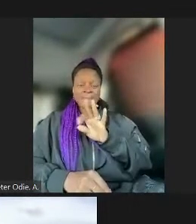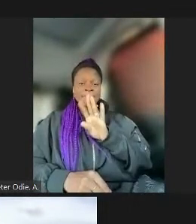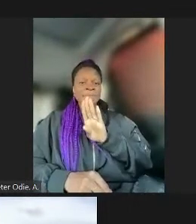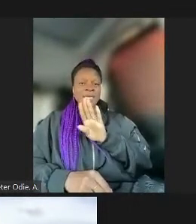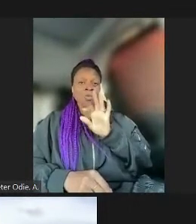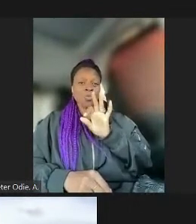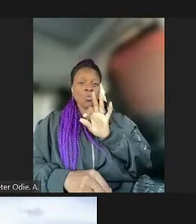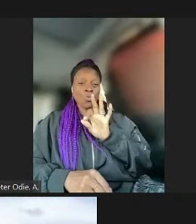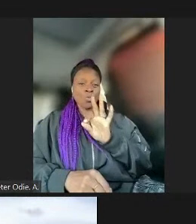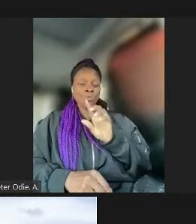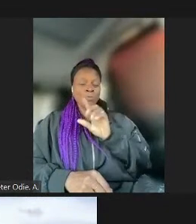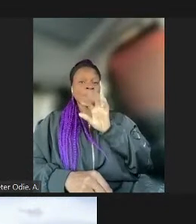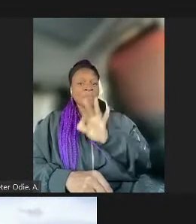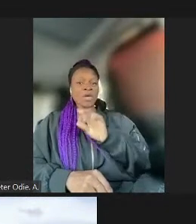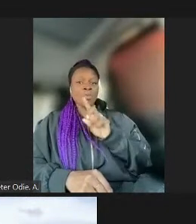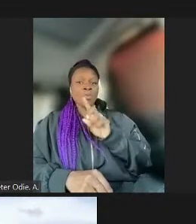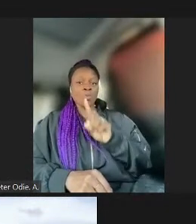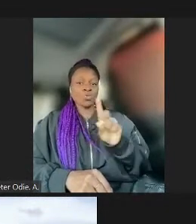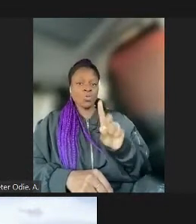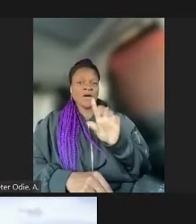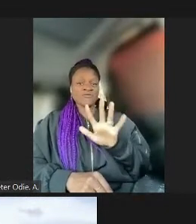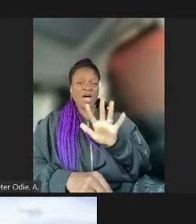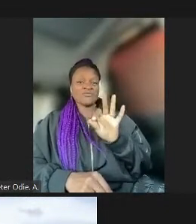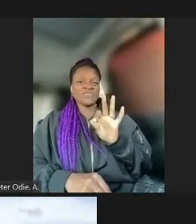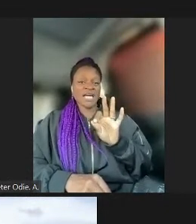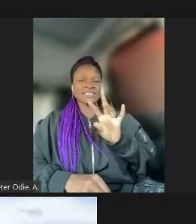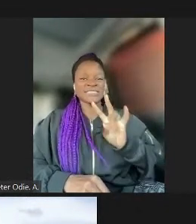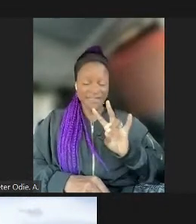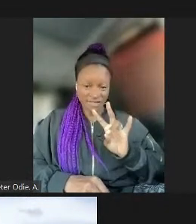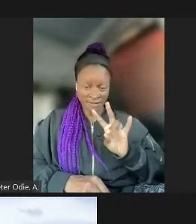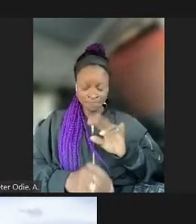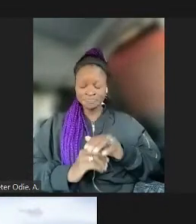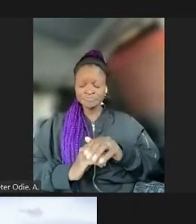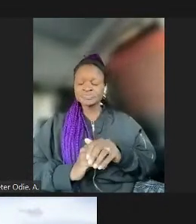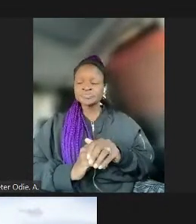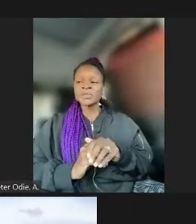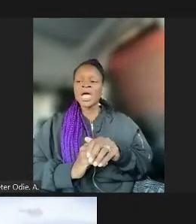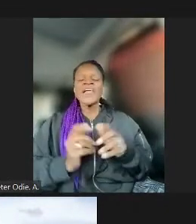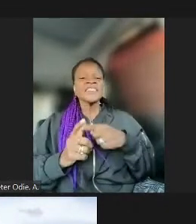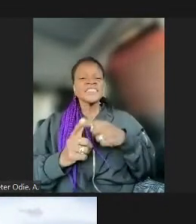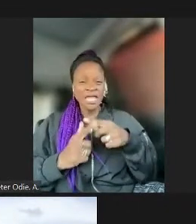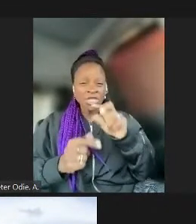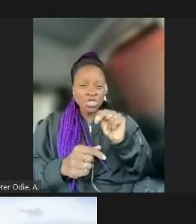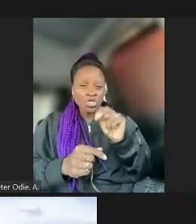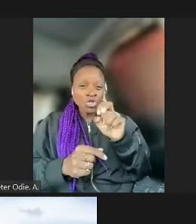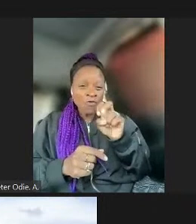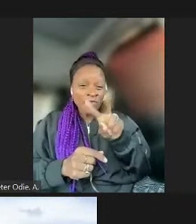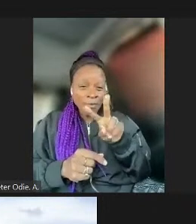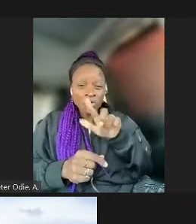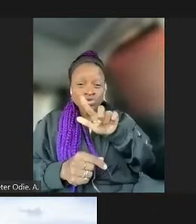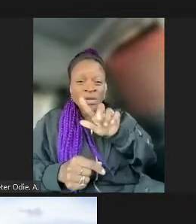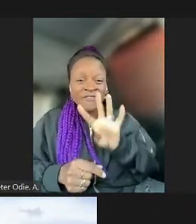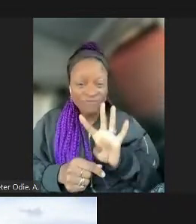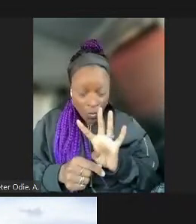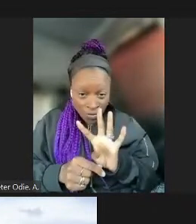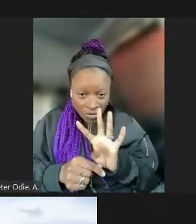viene siendo la infección, salió en Sudáfrica en un espécimen.